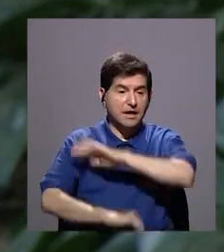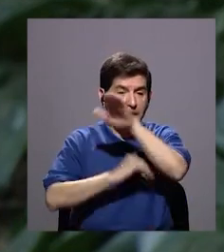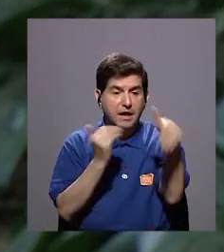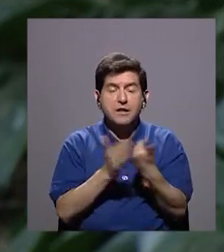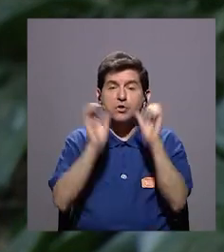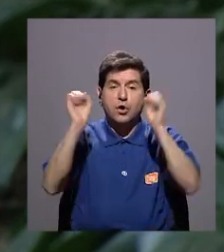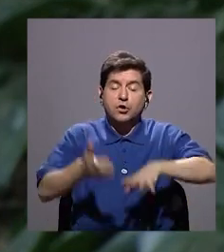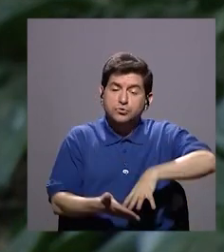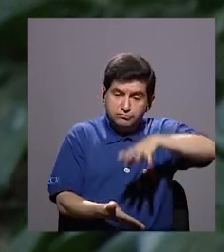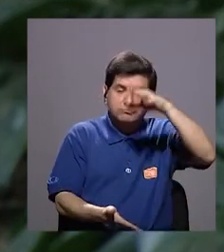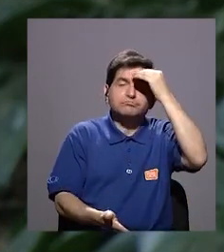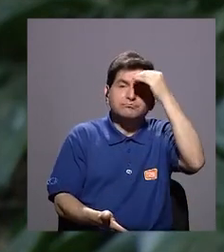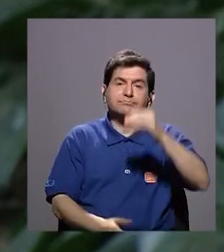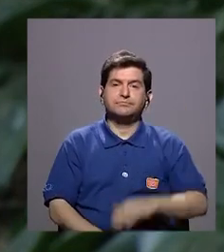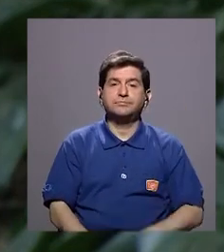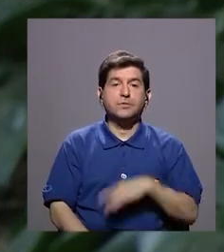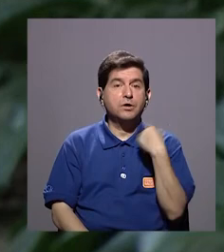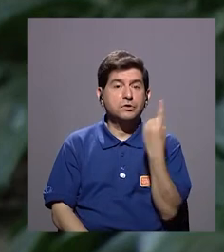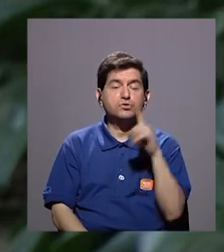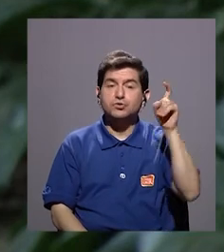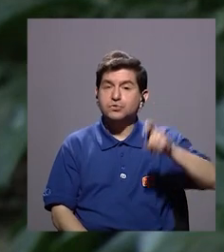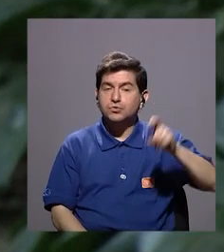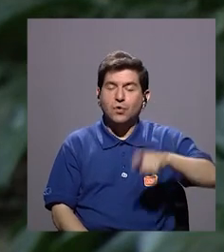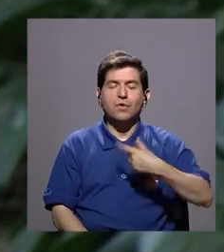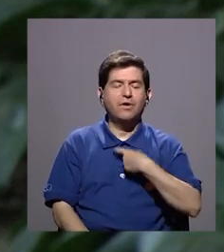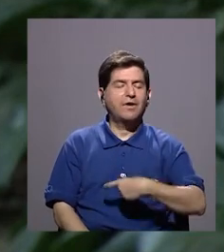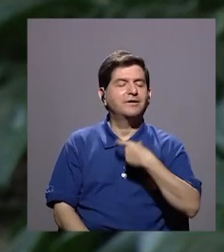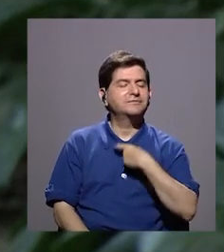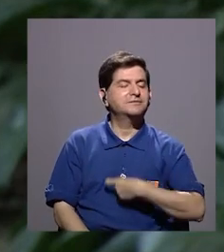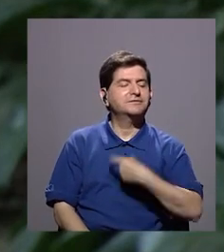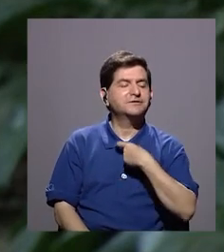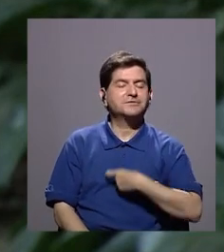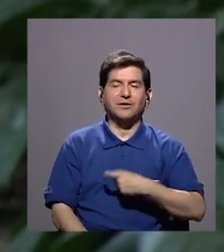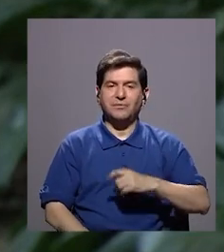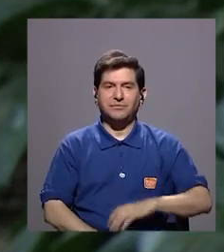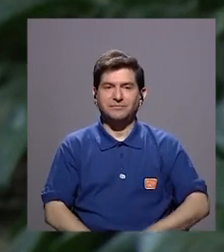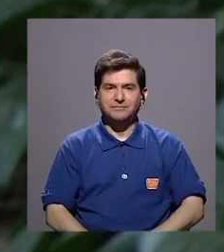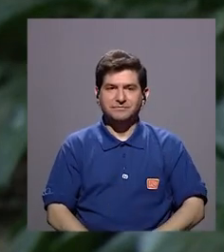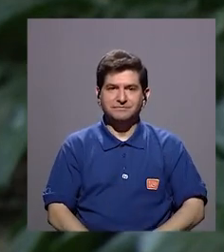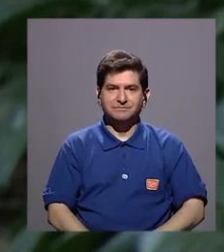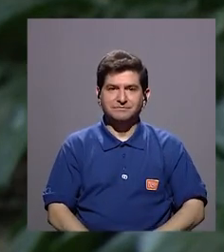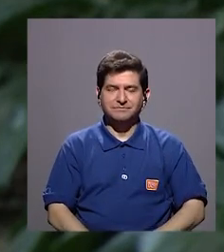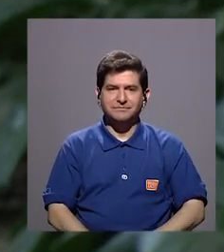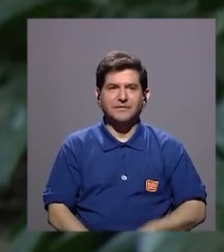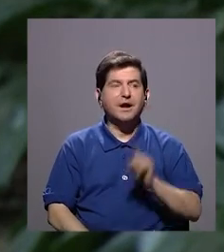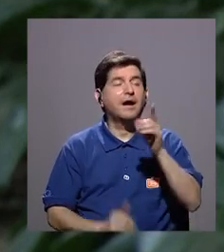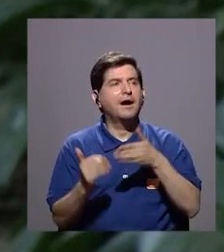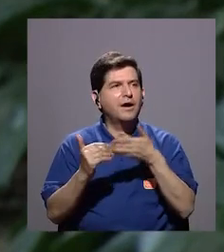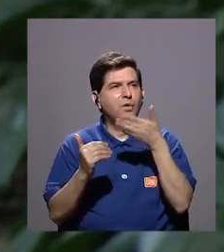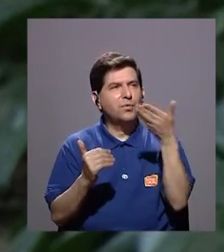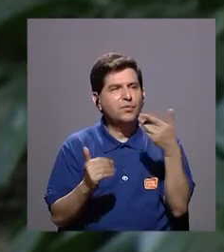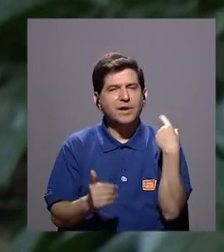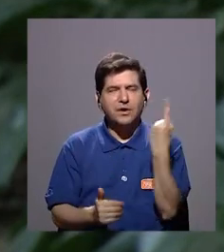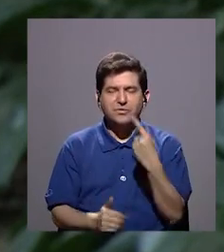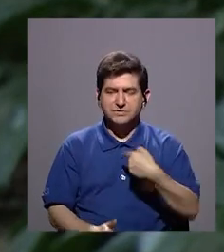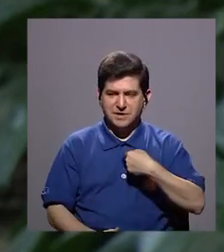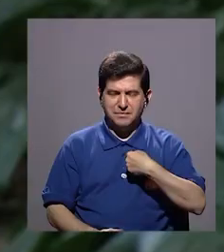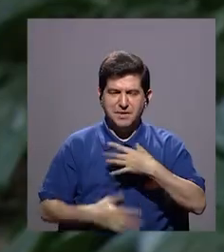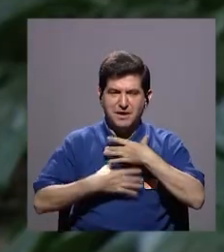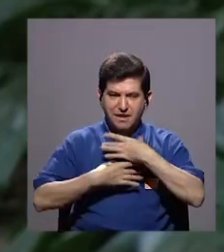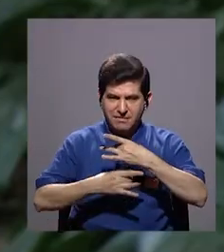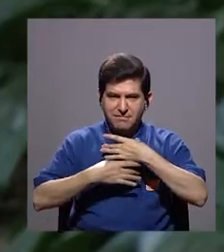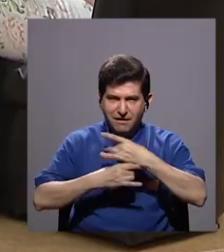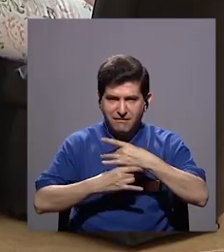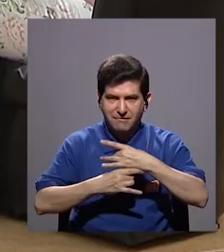algo que todos podemos aprender. Solo tiene que tener el deseo, ¿verdad? Hay una cosa que siempre me